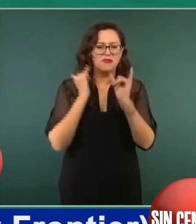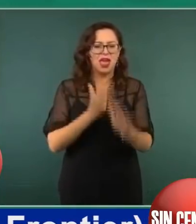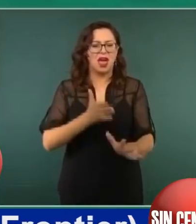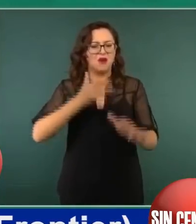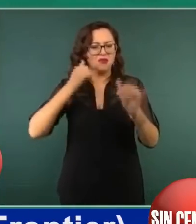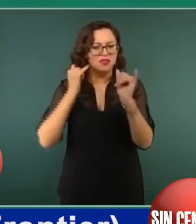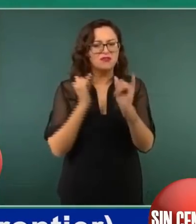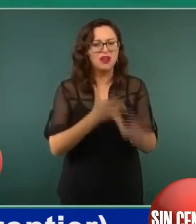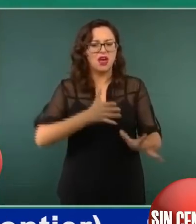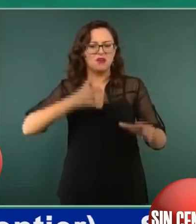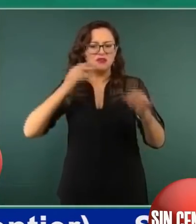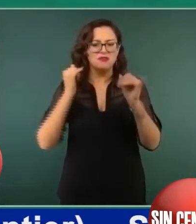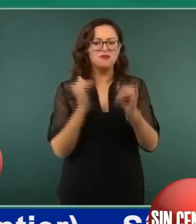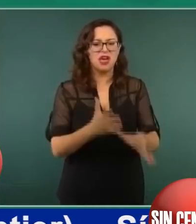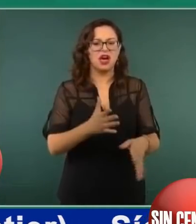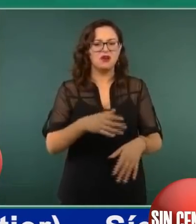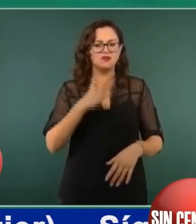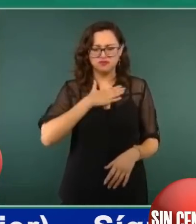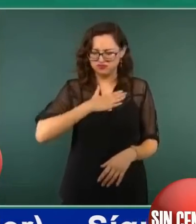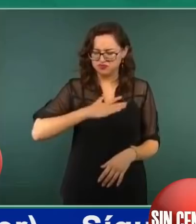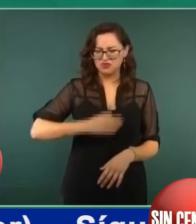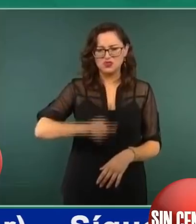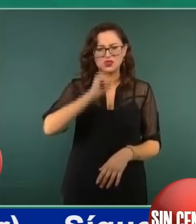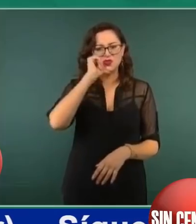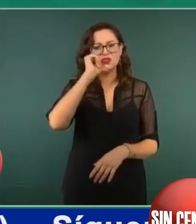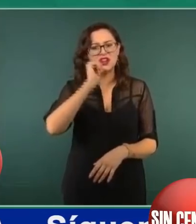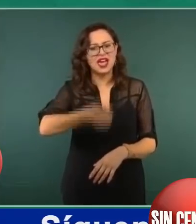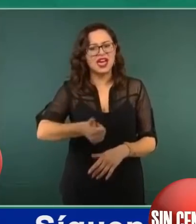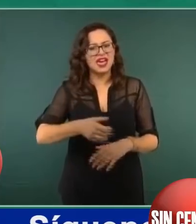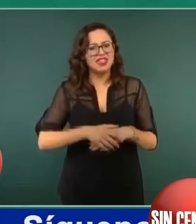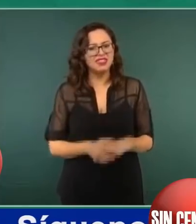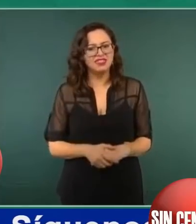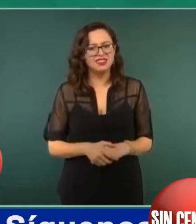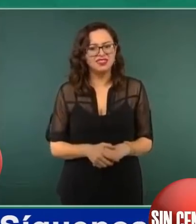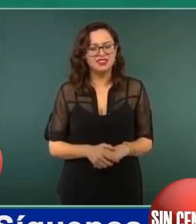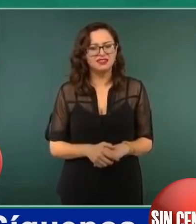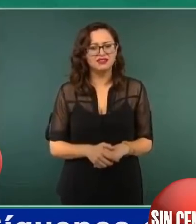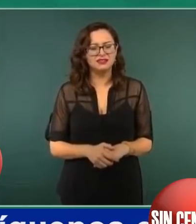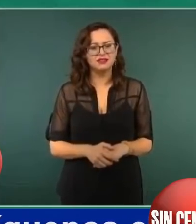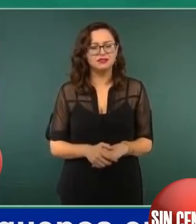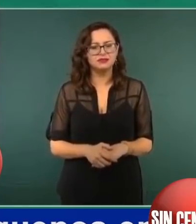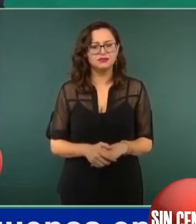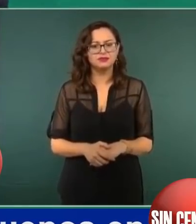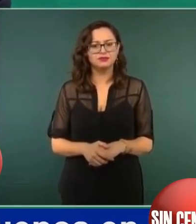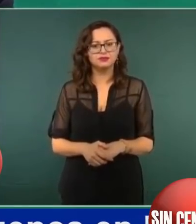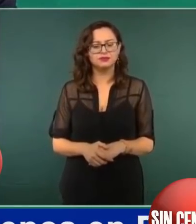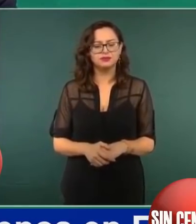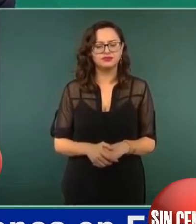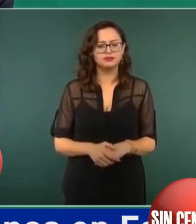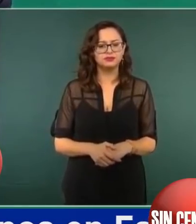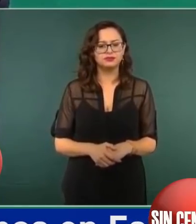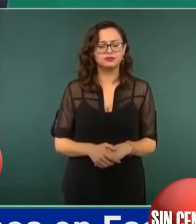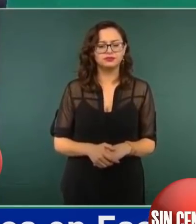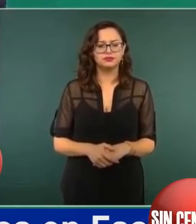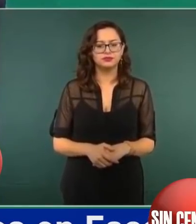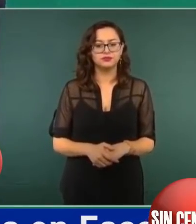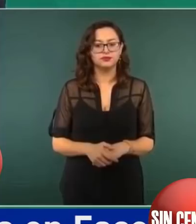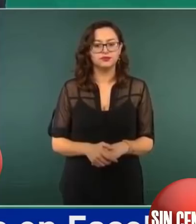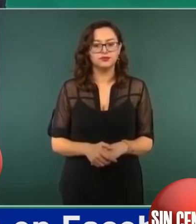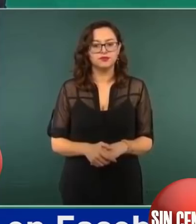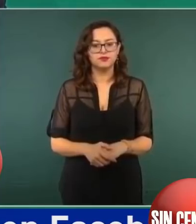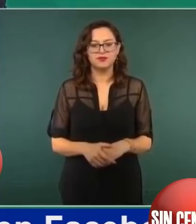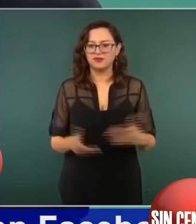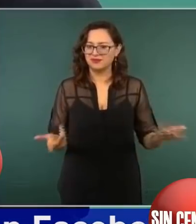¿Cuántas injusticias? ¿Cómo se utilizaba de manera